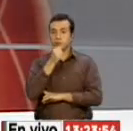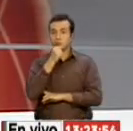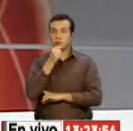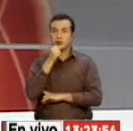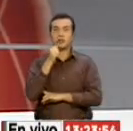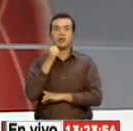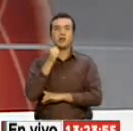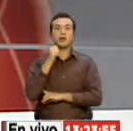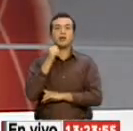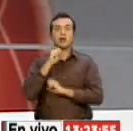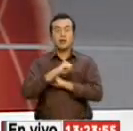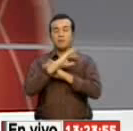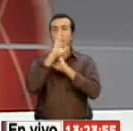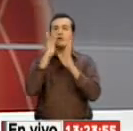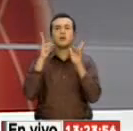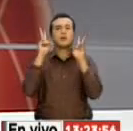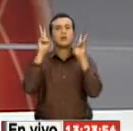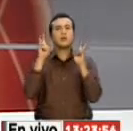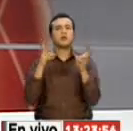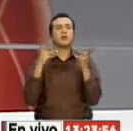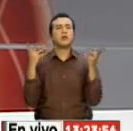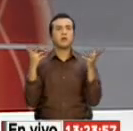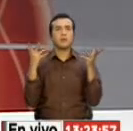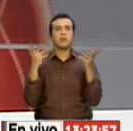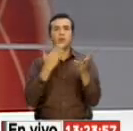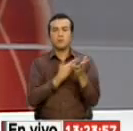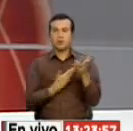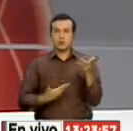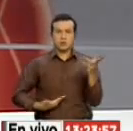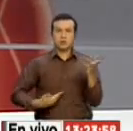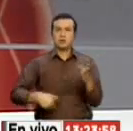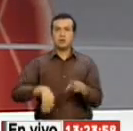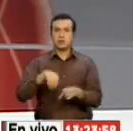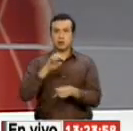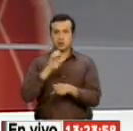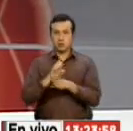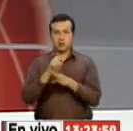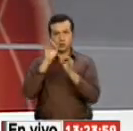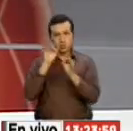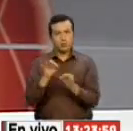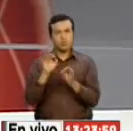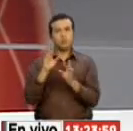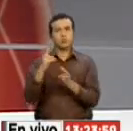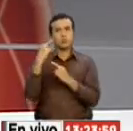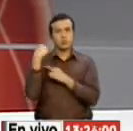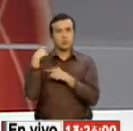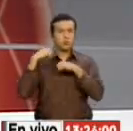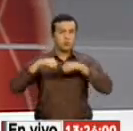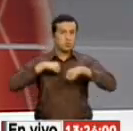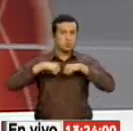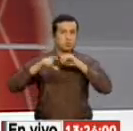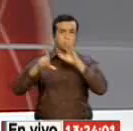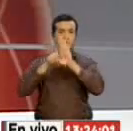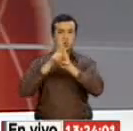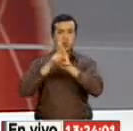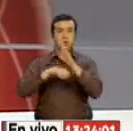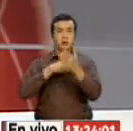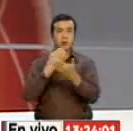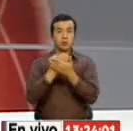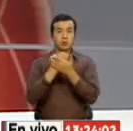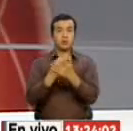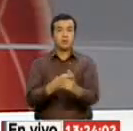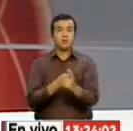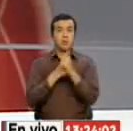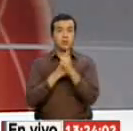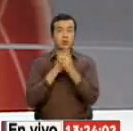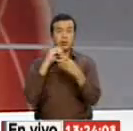Carlos Rabascal se trató sobre el posible veto que el presidente de la República podría ejercer en la tramitada ley económica urgente